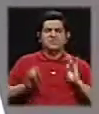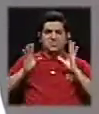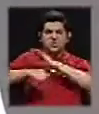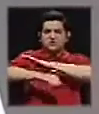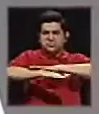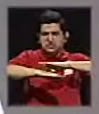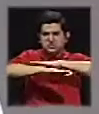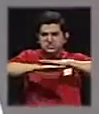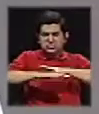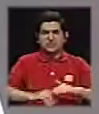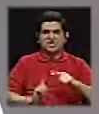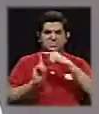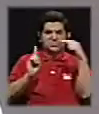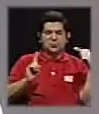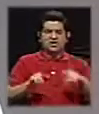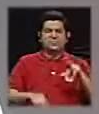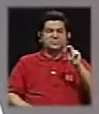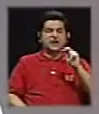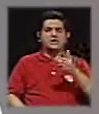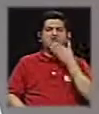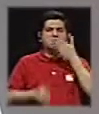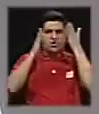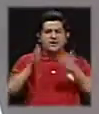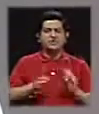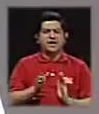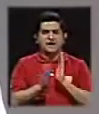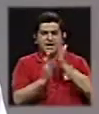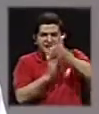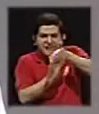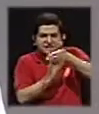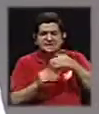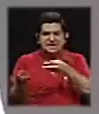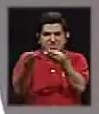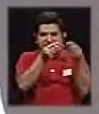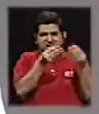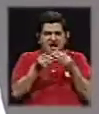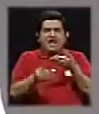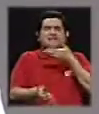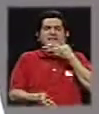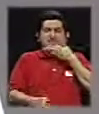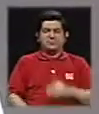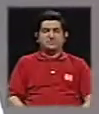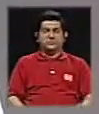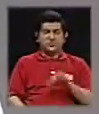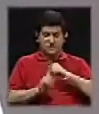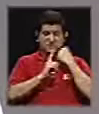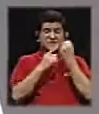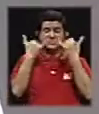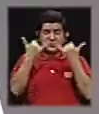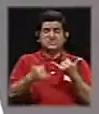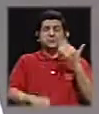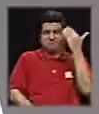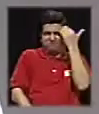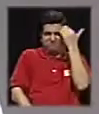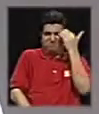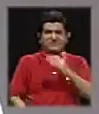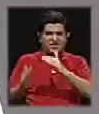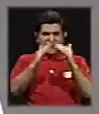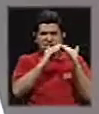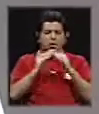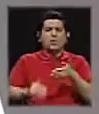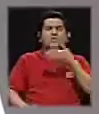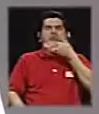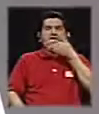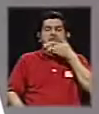desde la incursión de los no indígenas a las comunidades indígenas, uh-huh, existe un proceso marcado en donde las comunidades